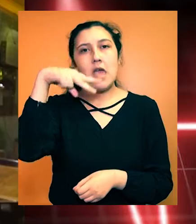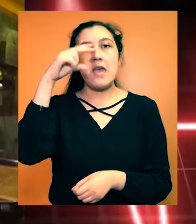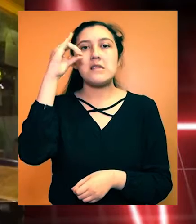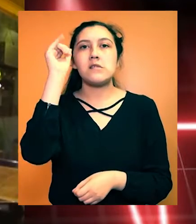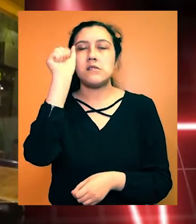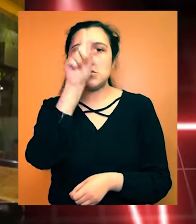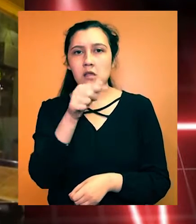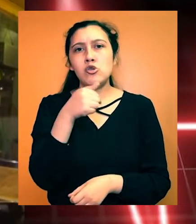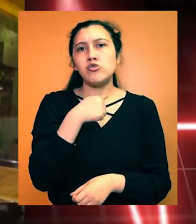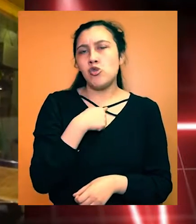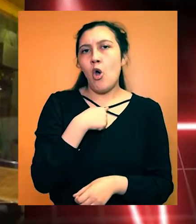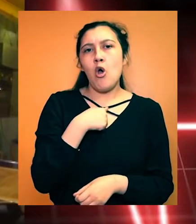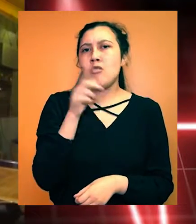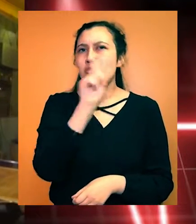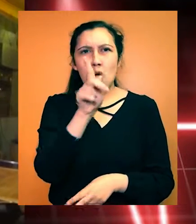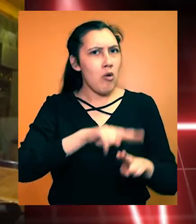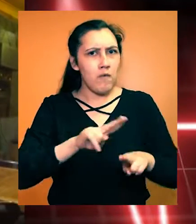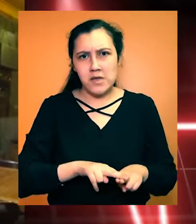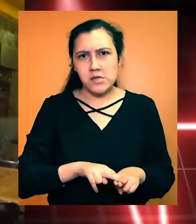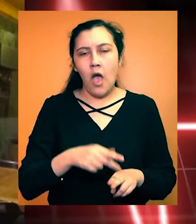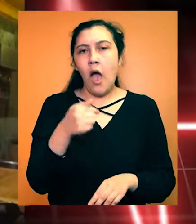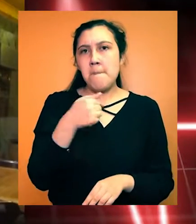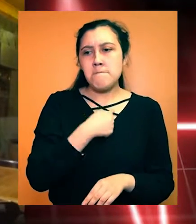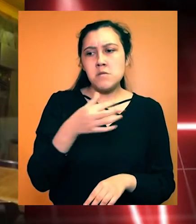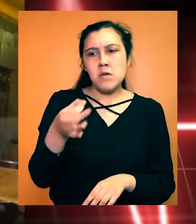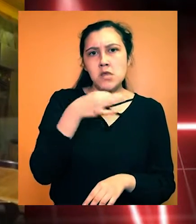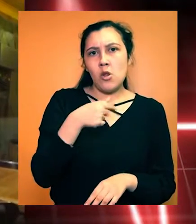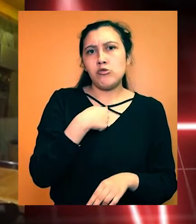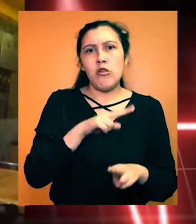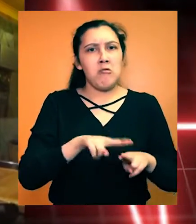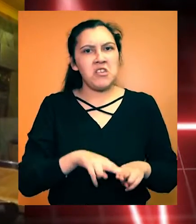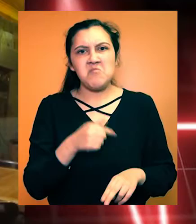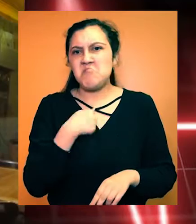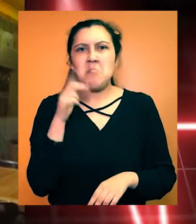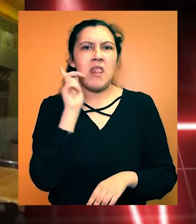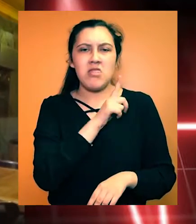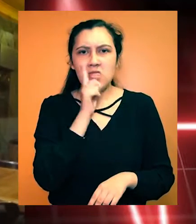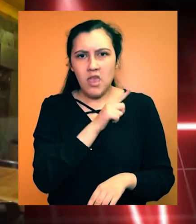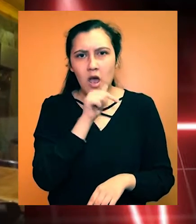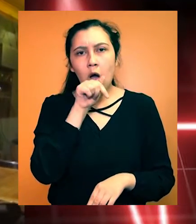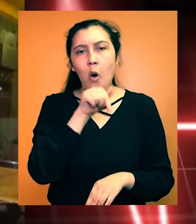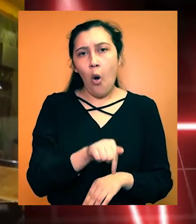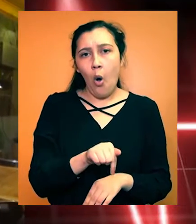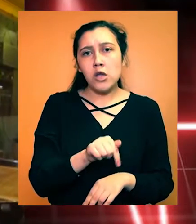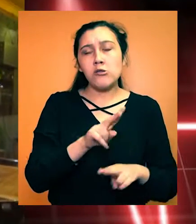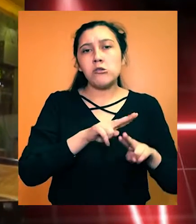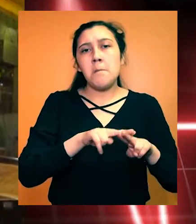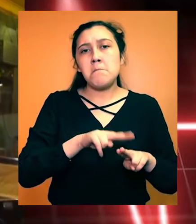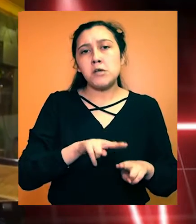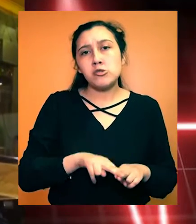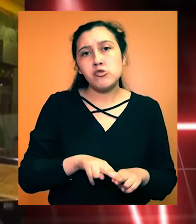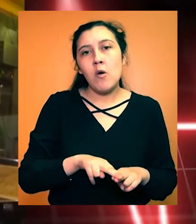frente en alto, porque yo soy inocente, a mí se me está acusando injustamente, pero hoy, con lo que